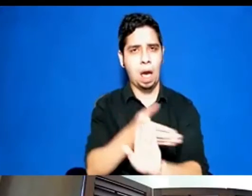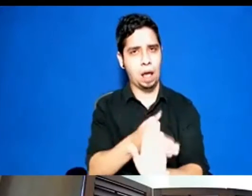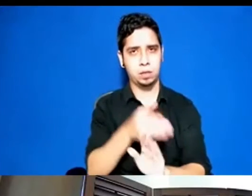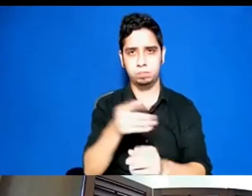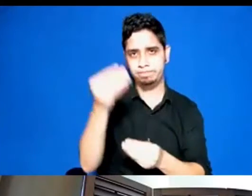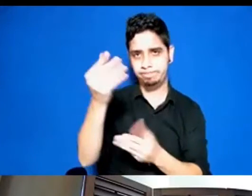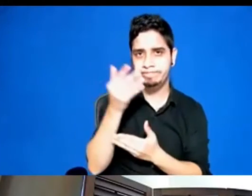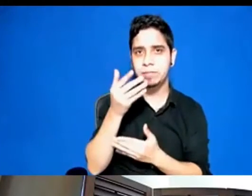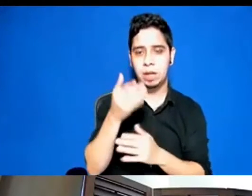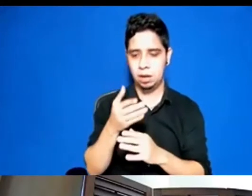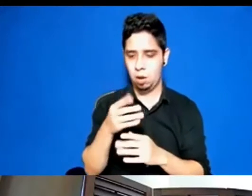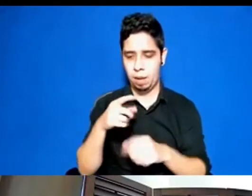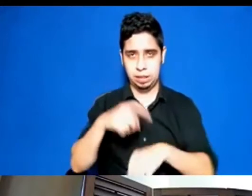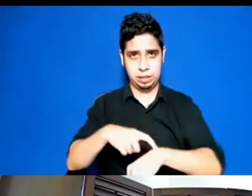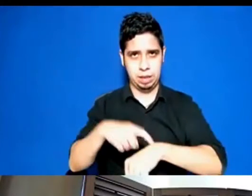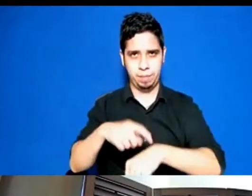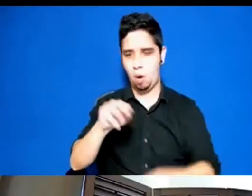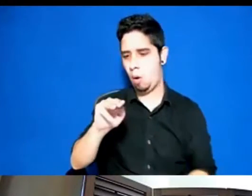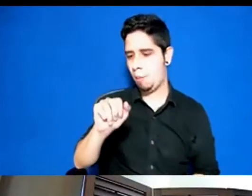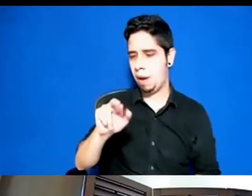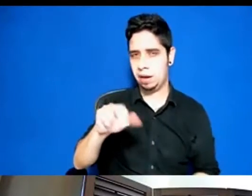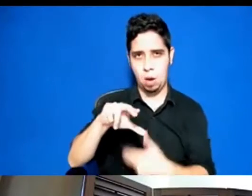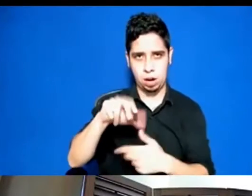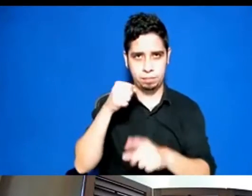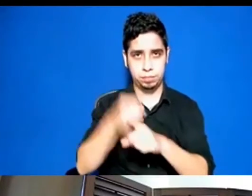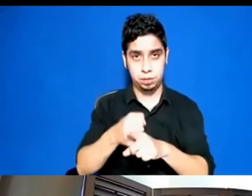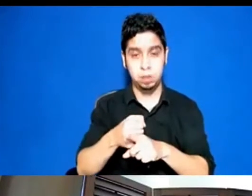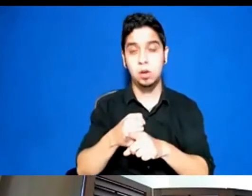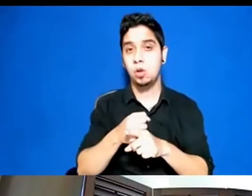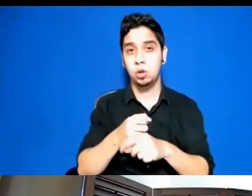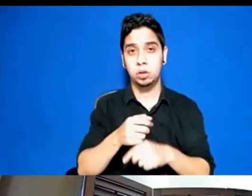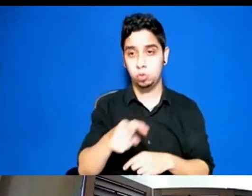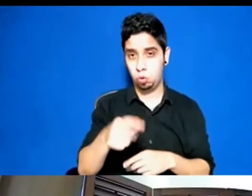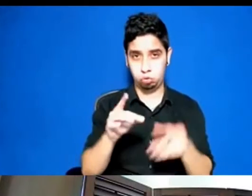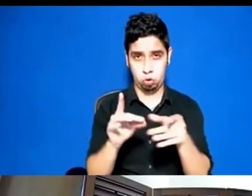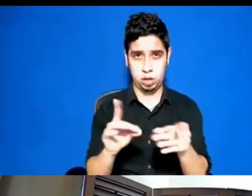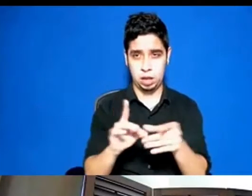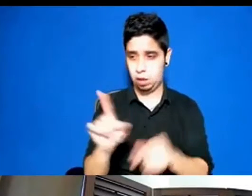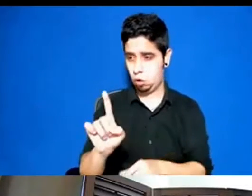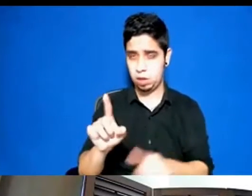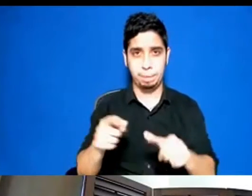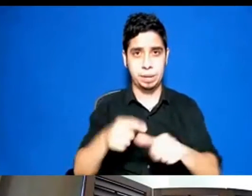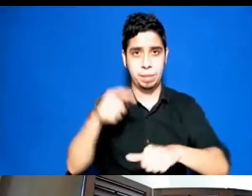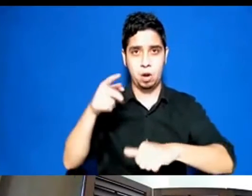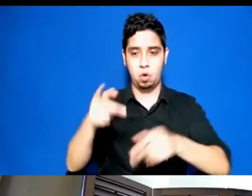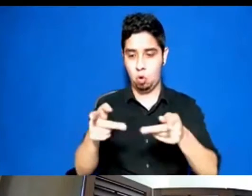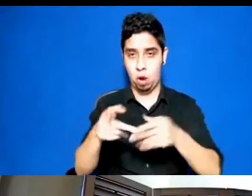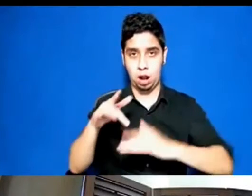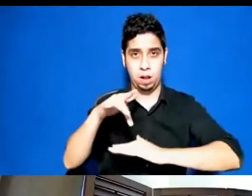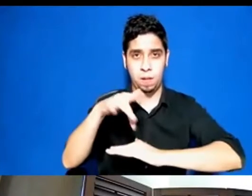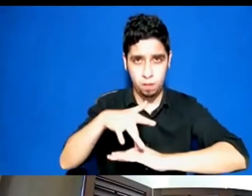después de María y habíamos hablado justamente eso, que el primer lugar donde habían llegado Tinglares, ese